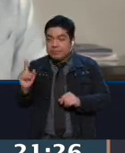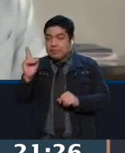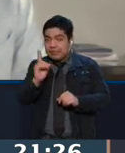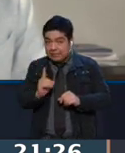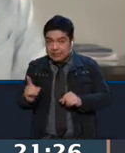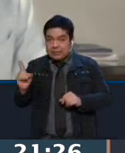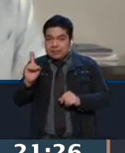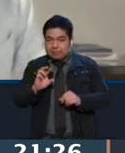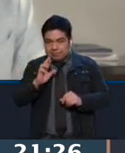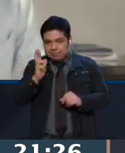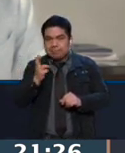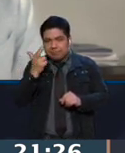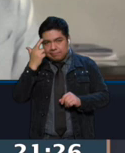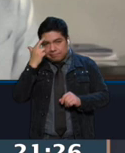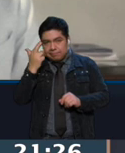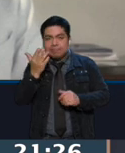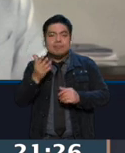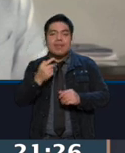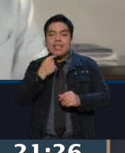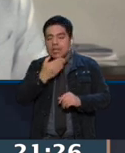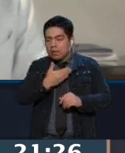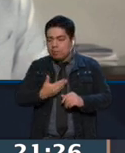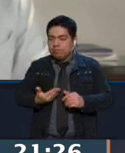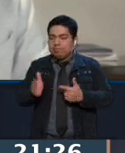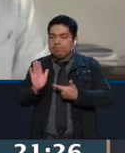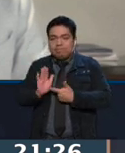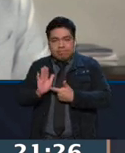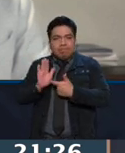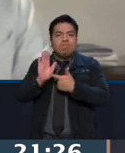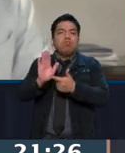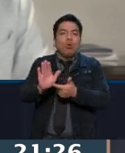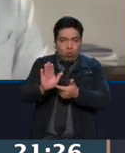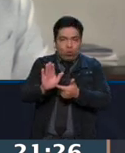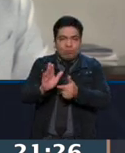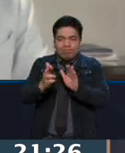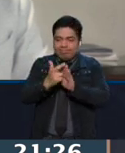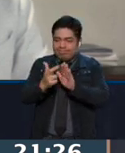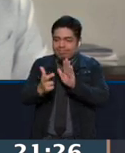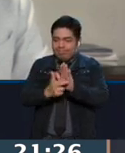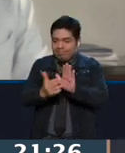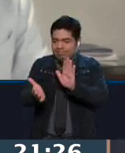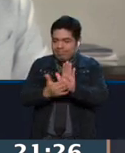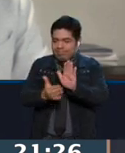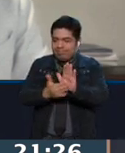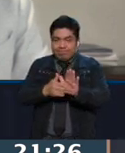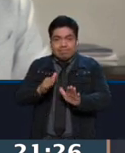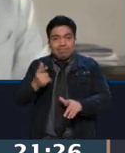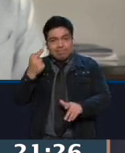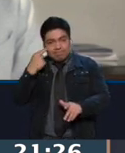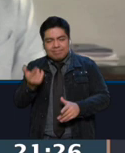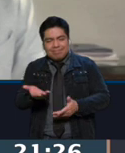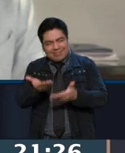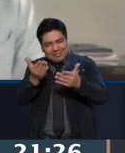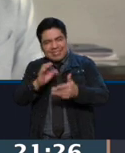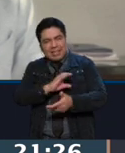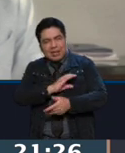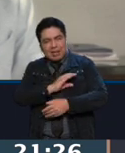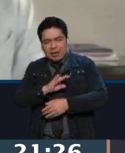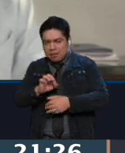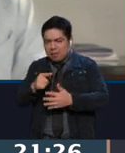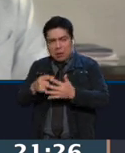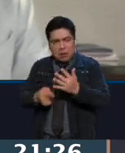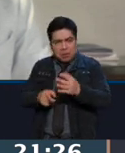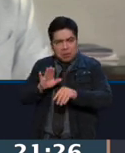domingo qué es lo que plantea el presidente López Obrador cuando presente esta reforma en materia de pensiones. Pero mi querido Miguel, cuéntanos, traes más